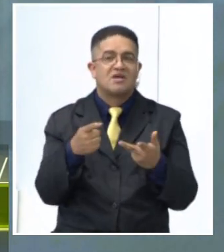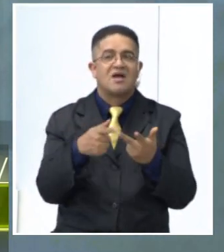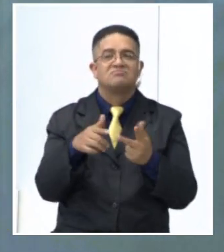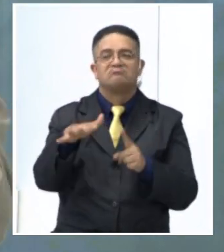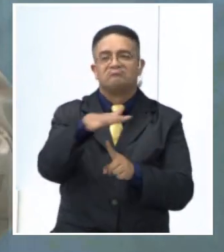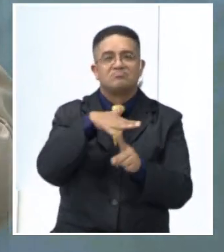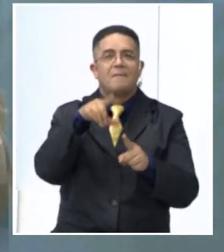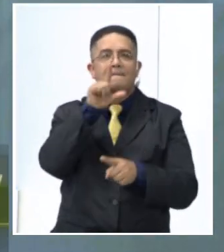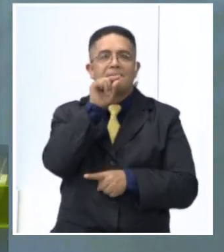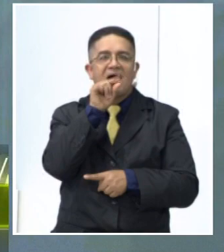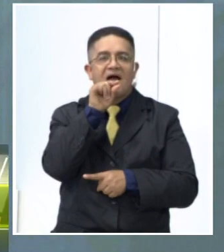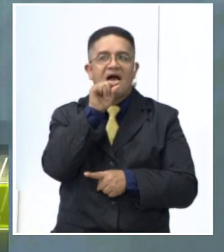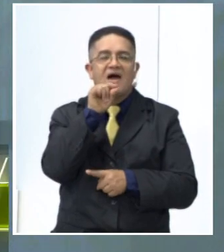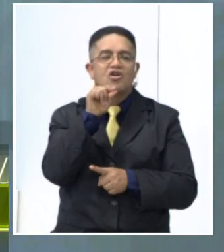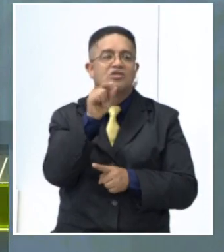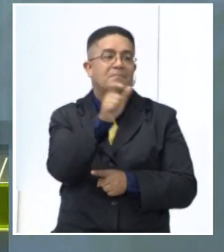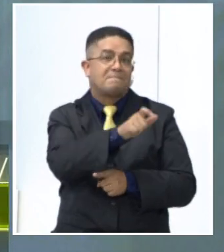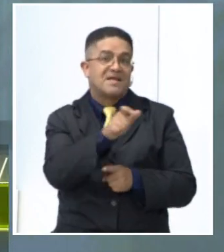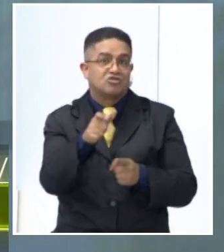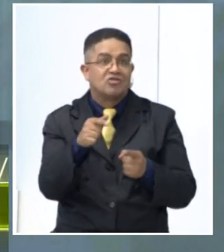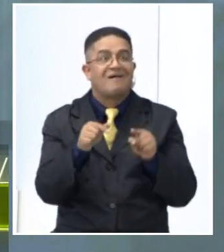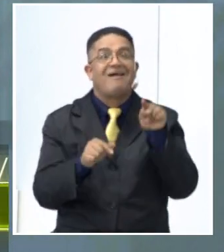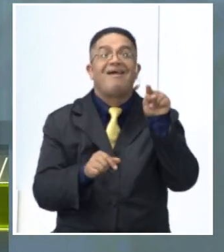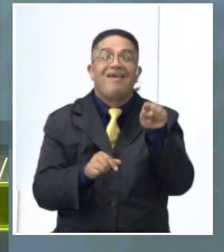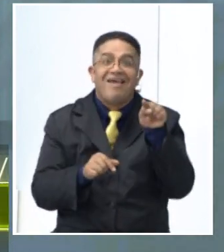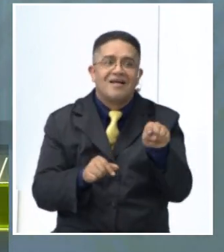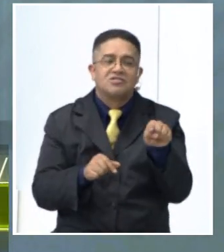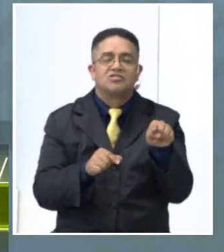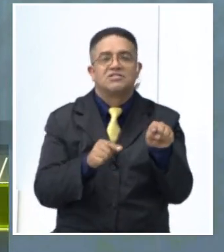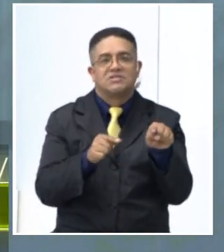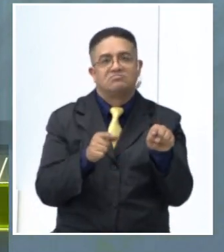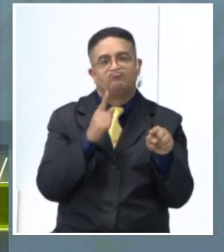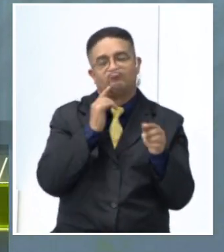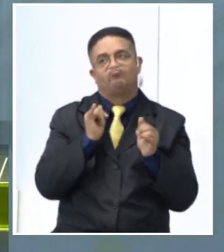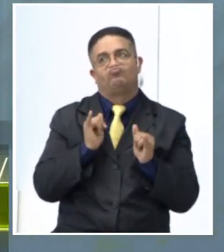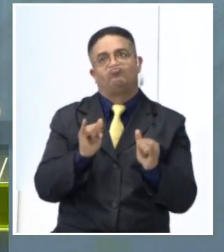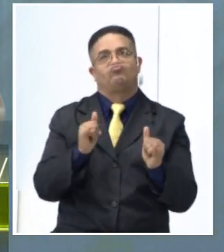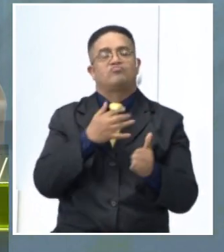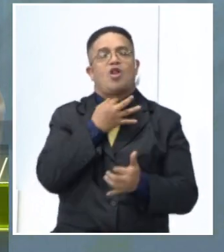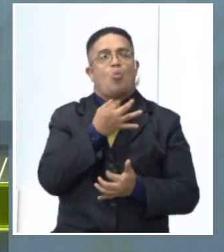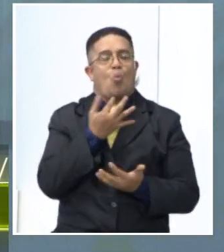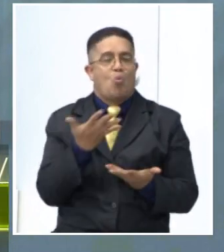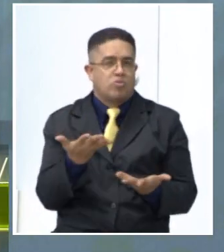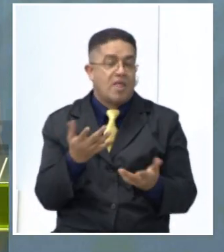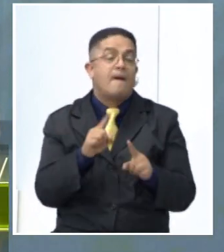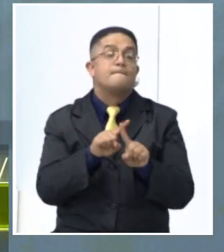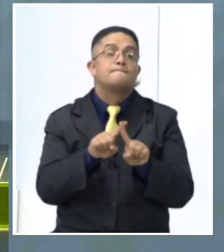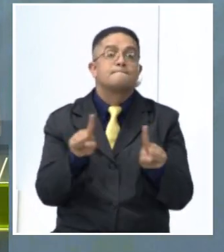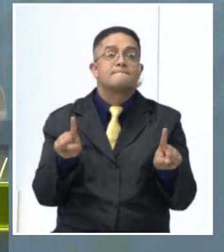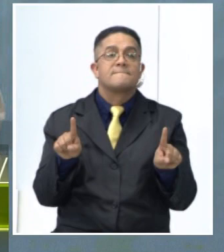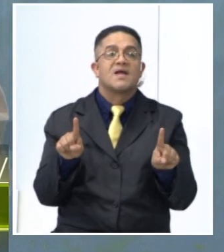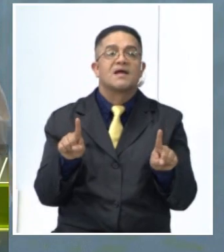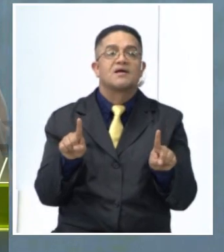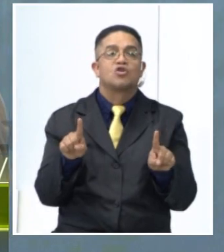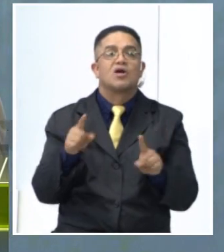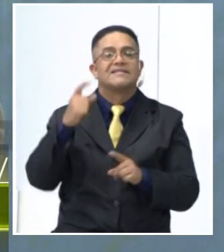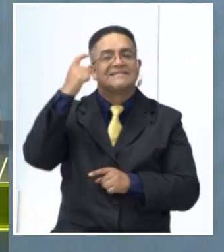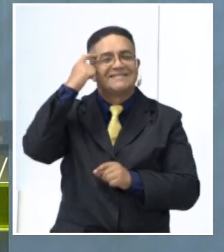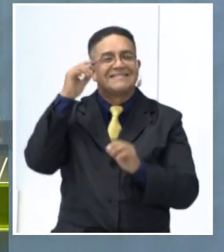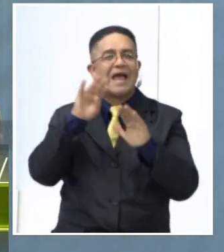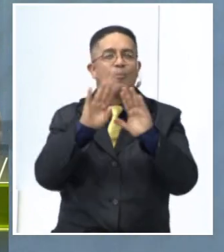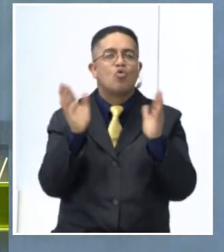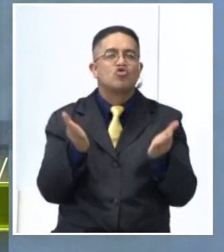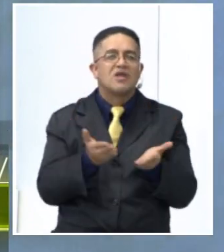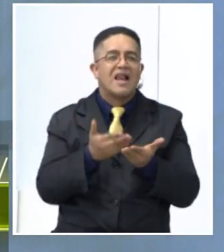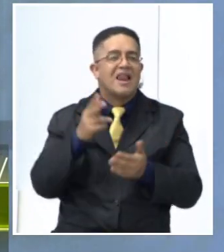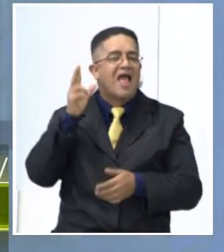los pájaros o nuestros seres queridos. Eso es un disfrute para el ser humano. Sin embargo, el Día Mundial de la